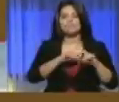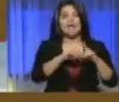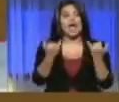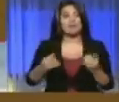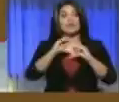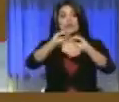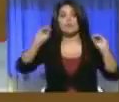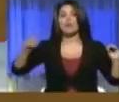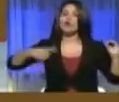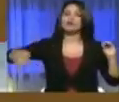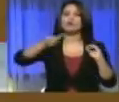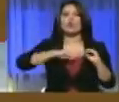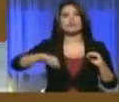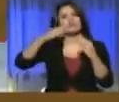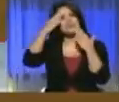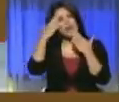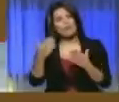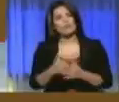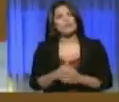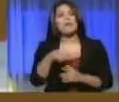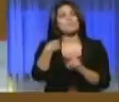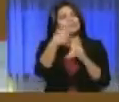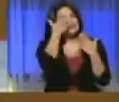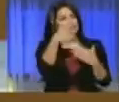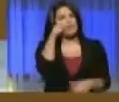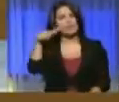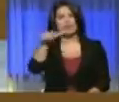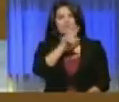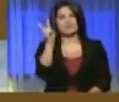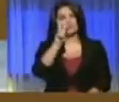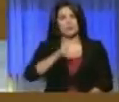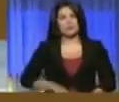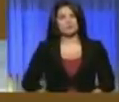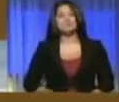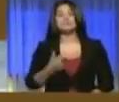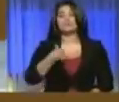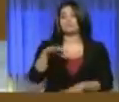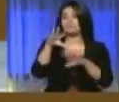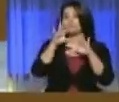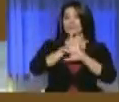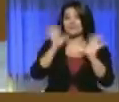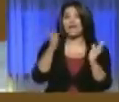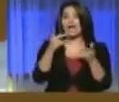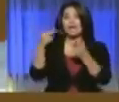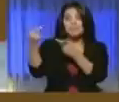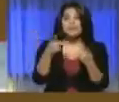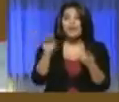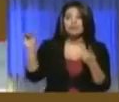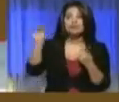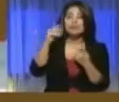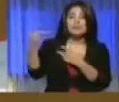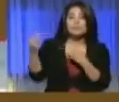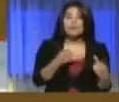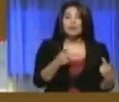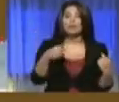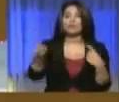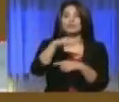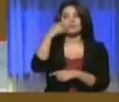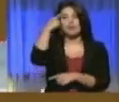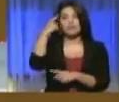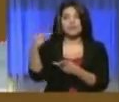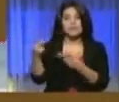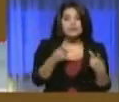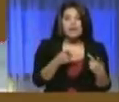nada su saludo, el saludo del pueblo de Venezuela, hemos extendido también invitación, como usted envió